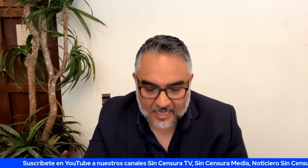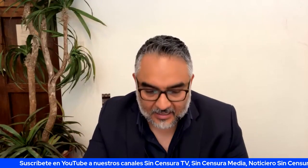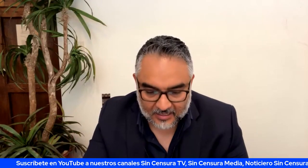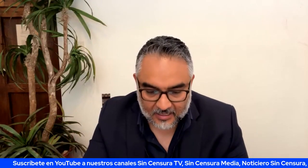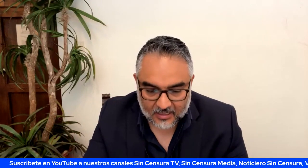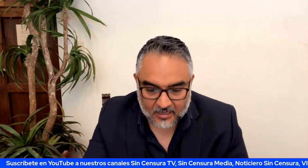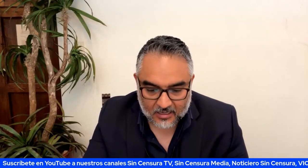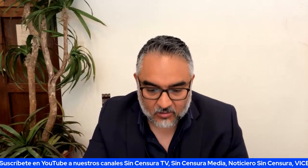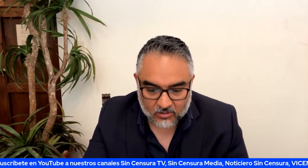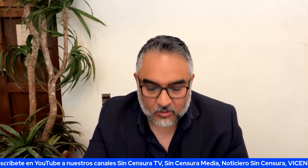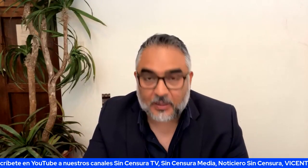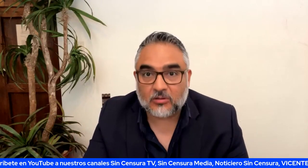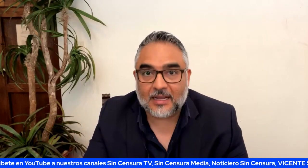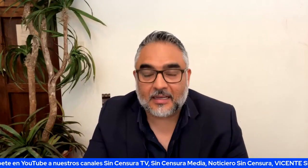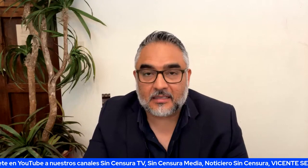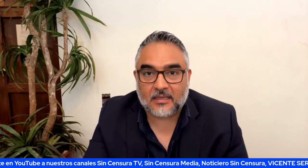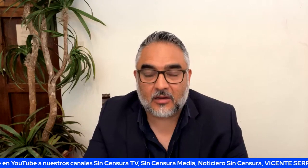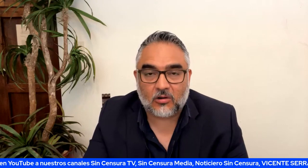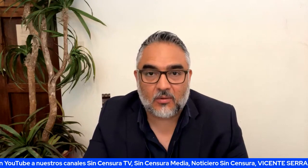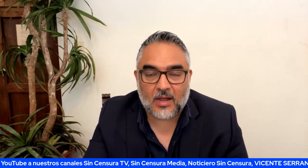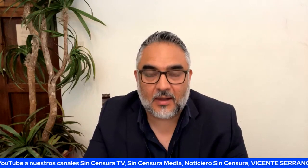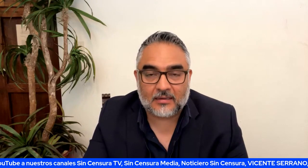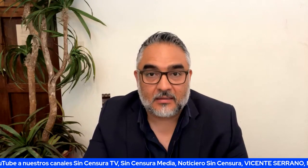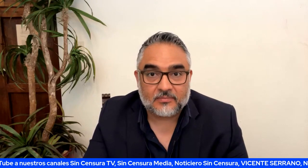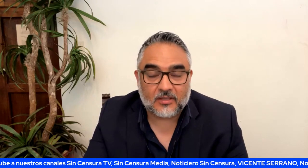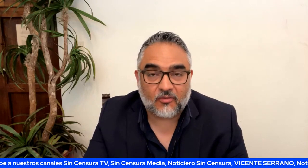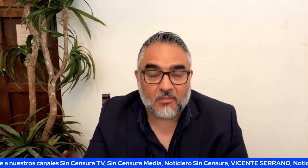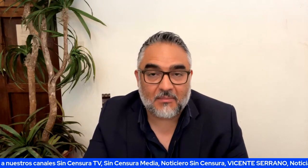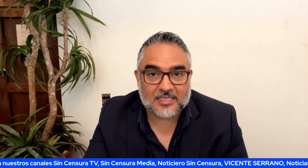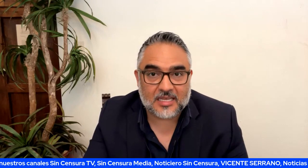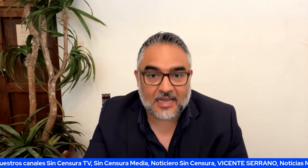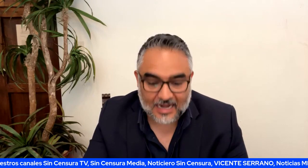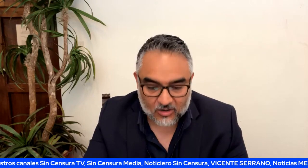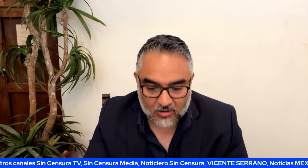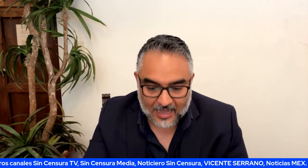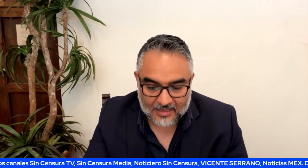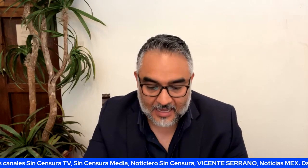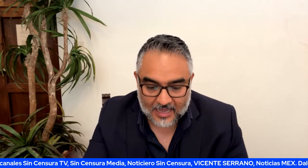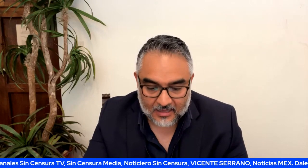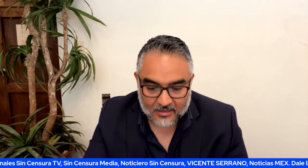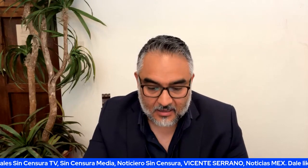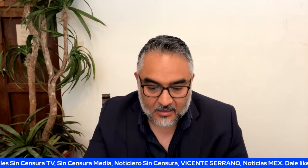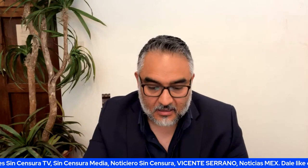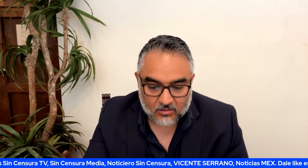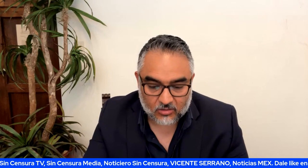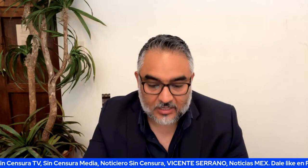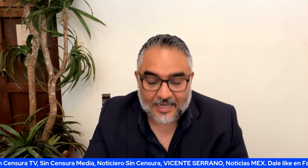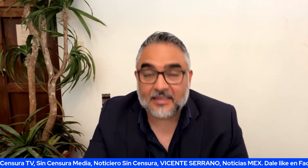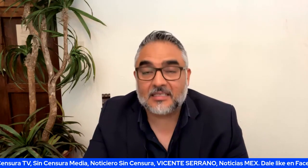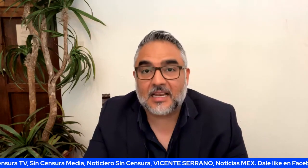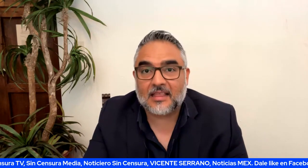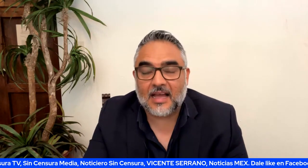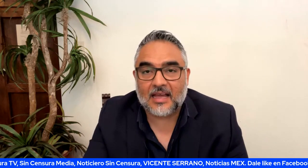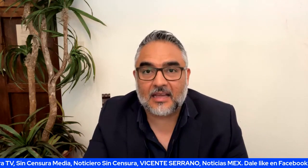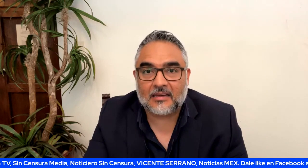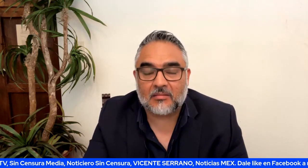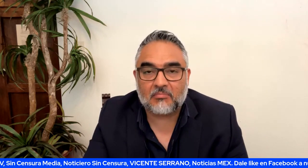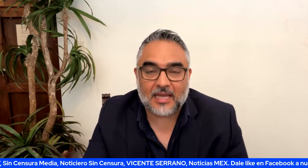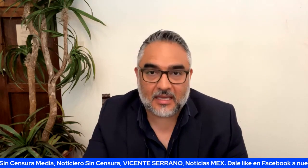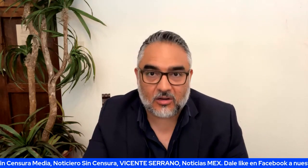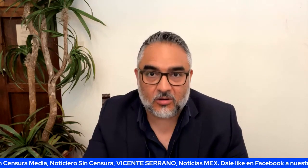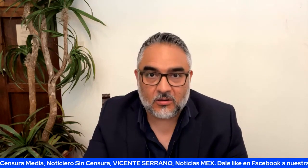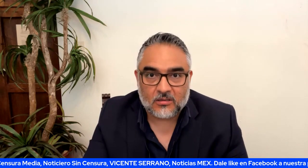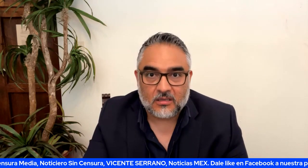Reyes Arzate era uno de los personajes que colaboraban de forma más cercana con la DEA, con los agentes de la DEA